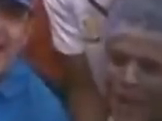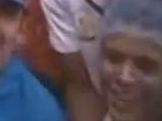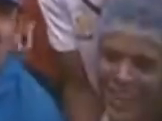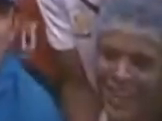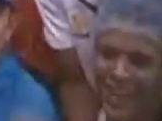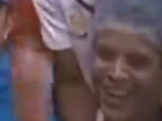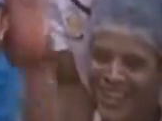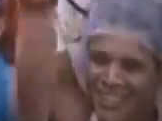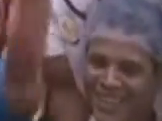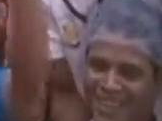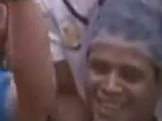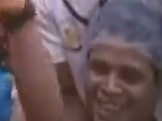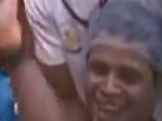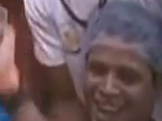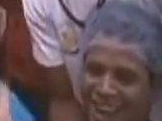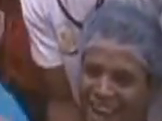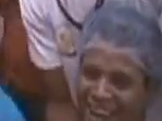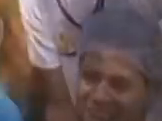tierra